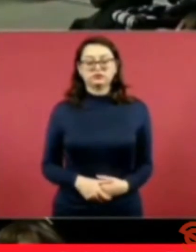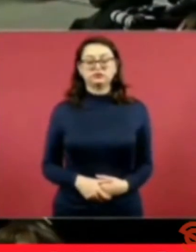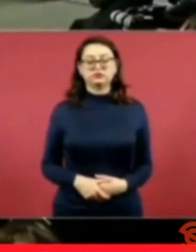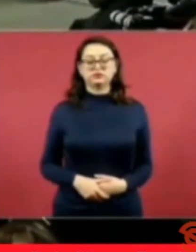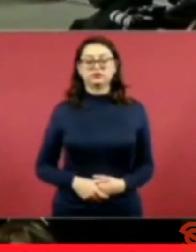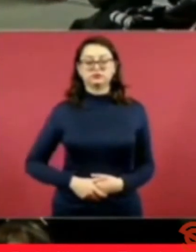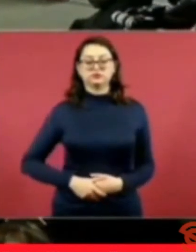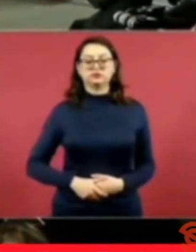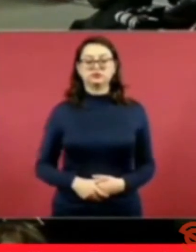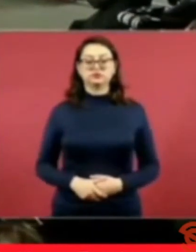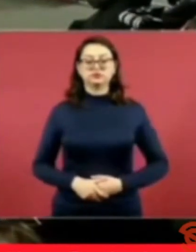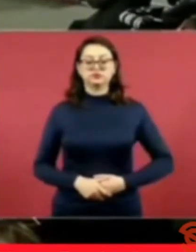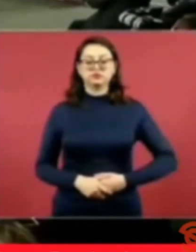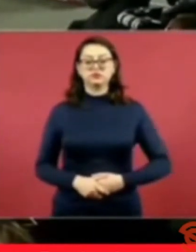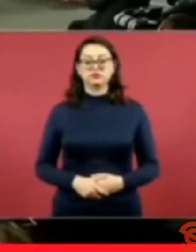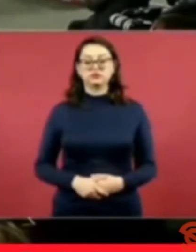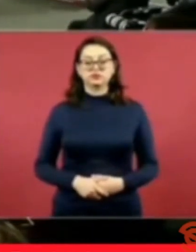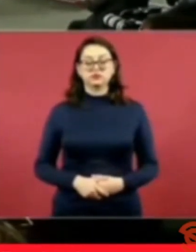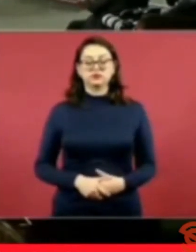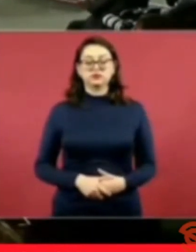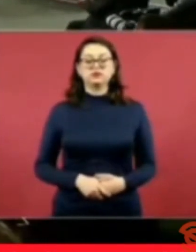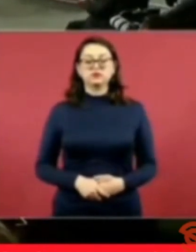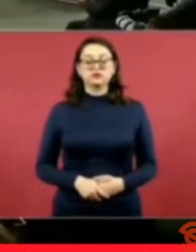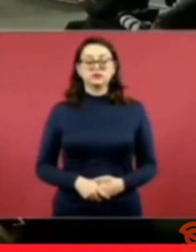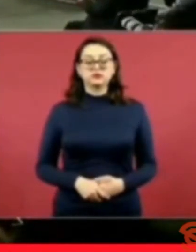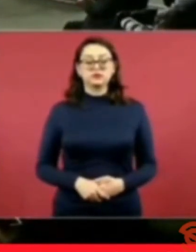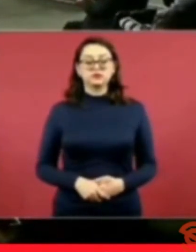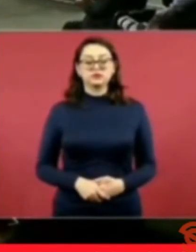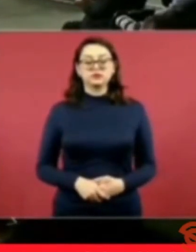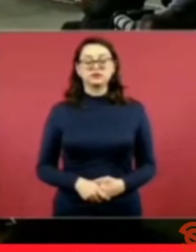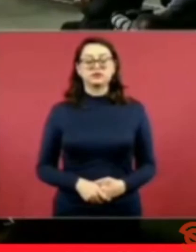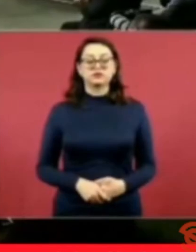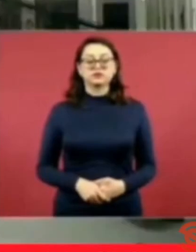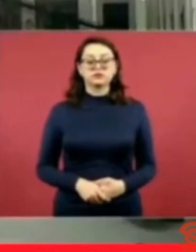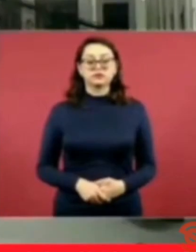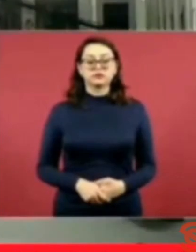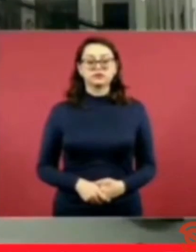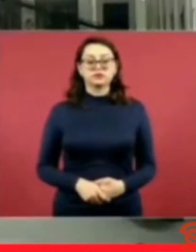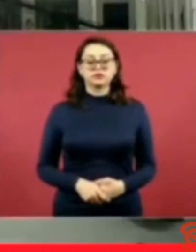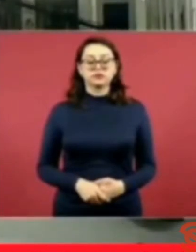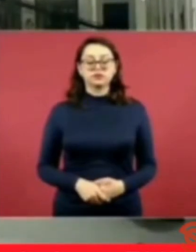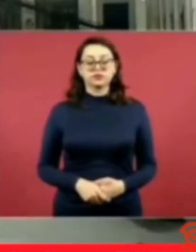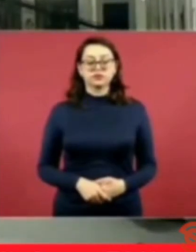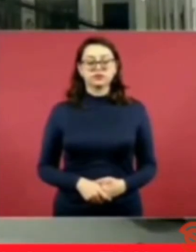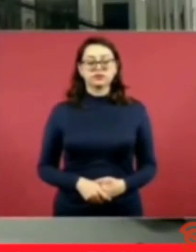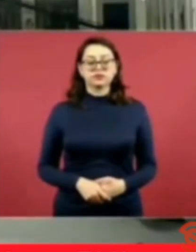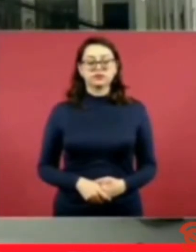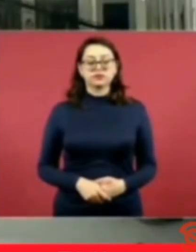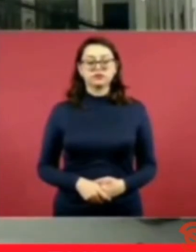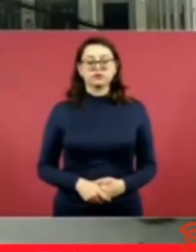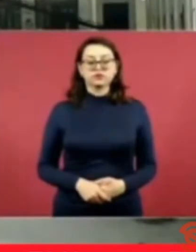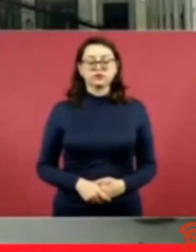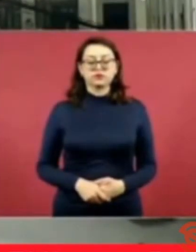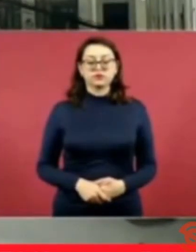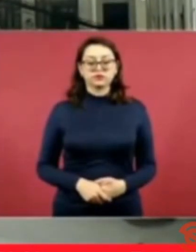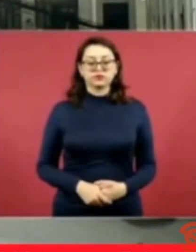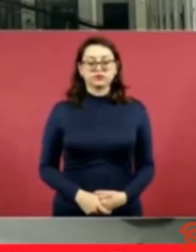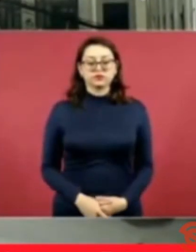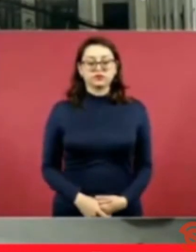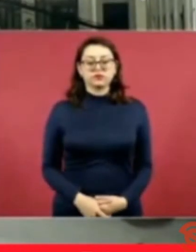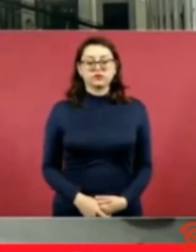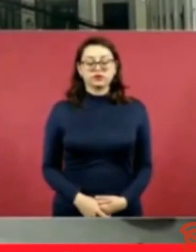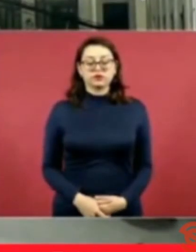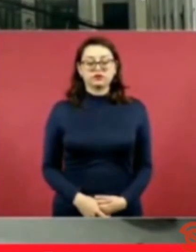qué señalarlos o por qué encasillarlos? Es como cuando venimos nosotros, o cuando en este caso, hoy, si usted